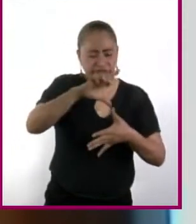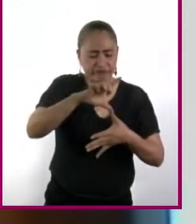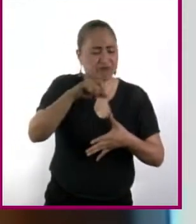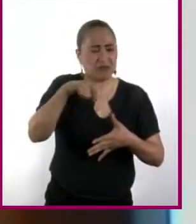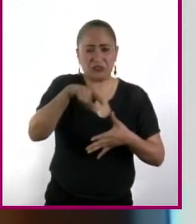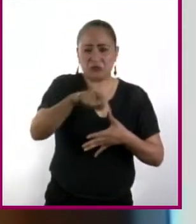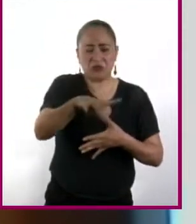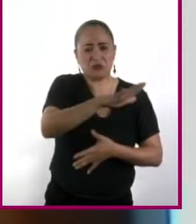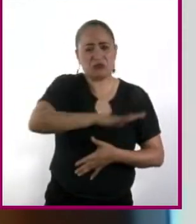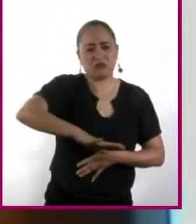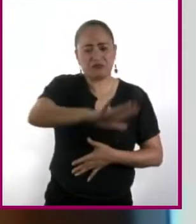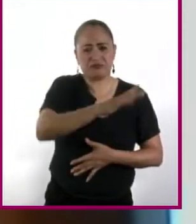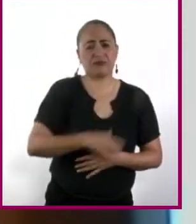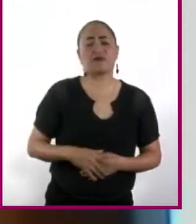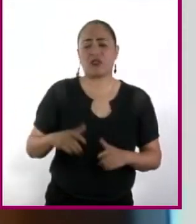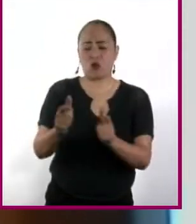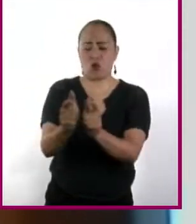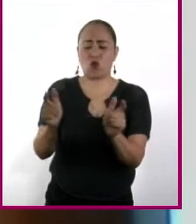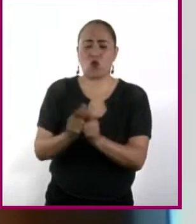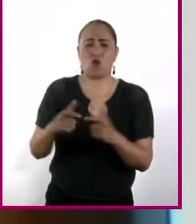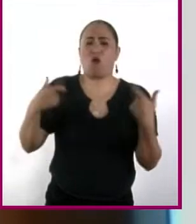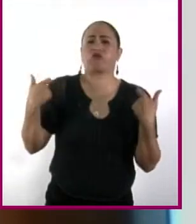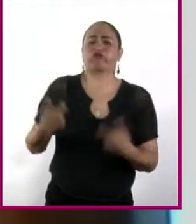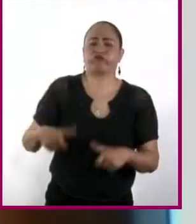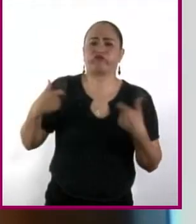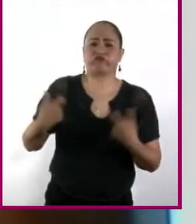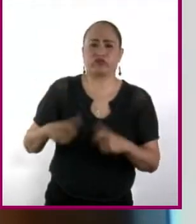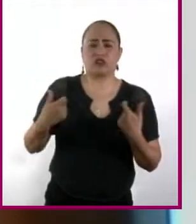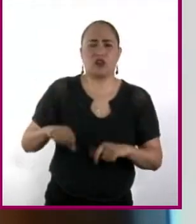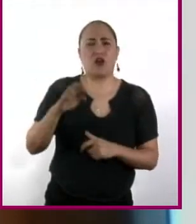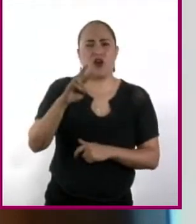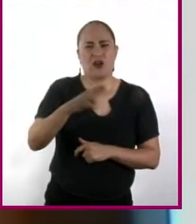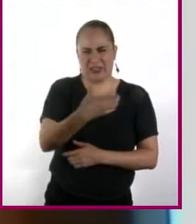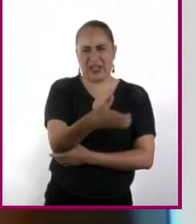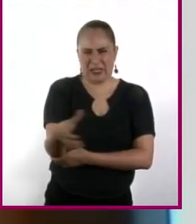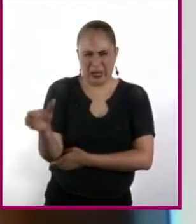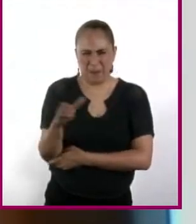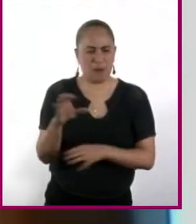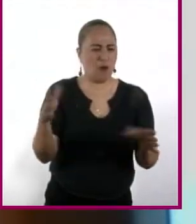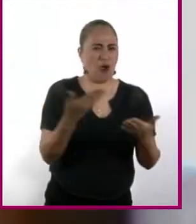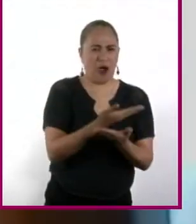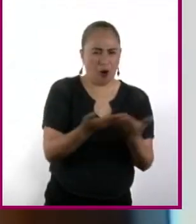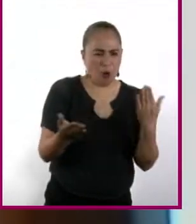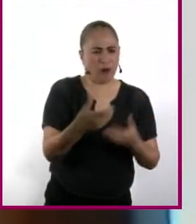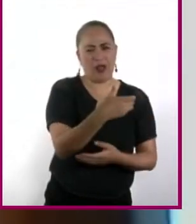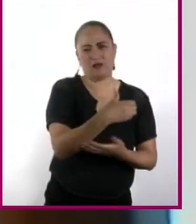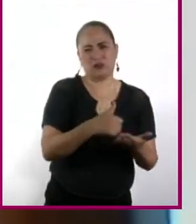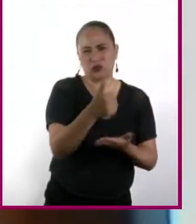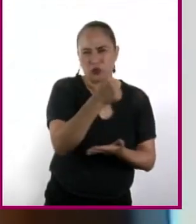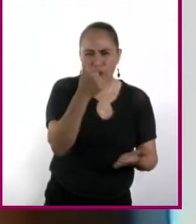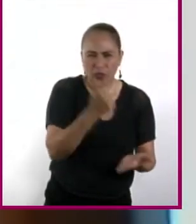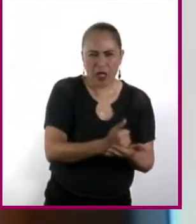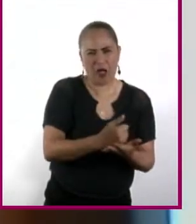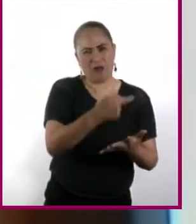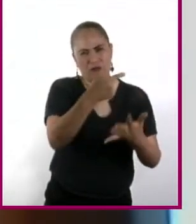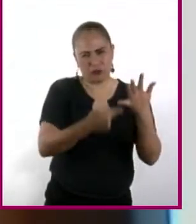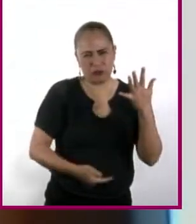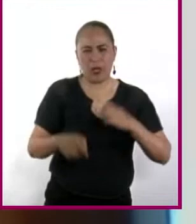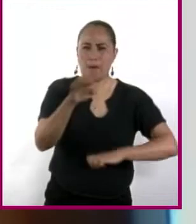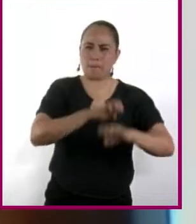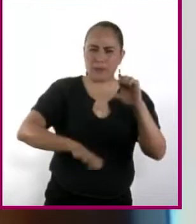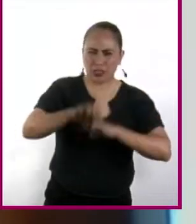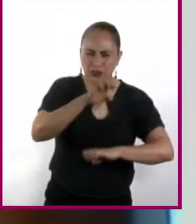Desgraciadamente, la burguesía rural primero y ahora la urbana, especulativa y